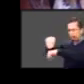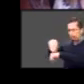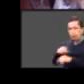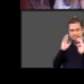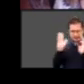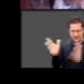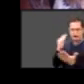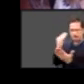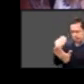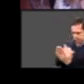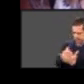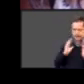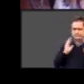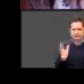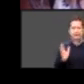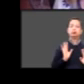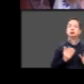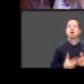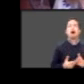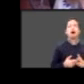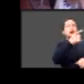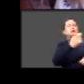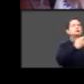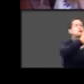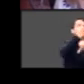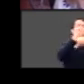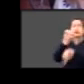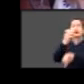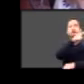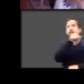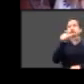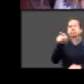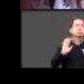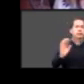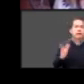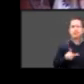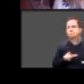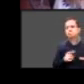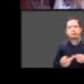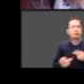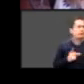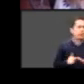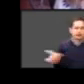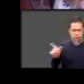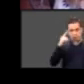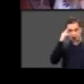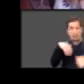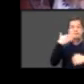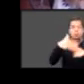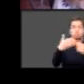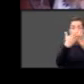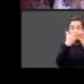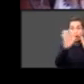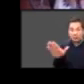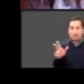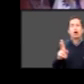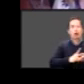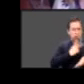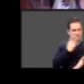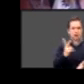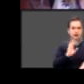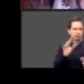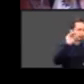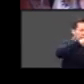confinamiento para echar a andar esta metodología sin embargo todavía tenemos mucho mucho